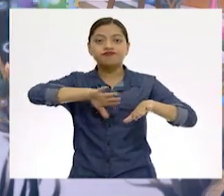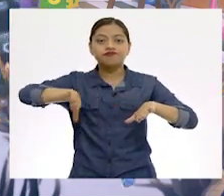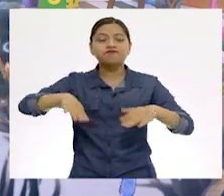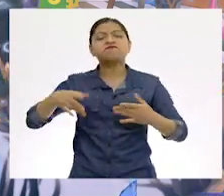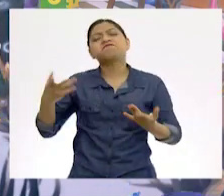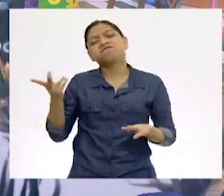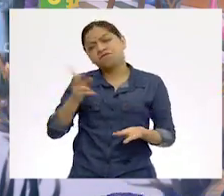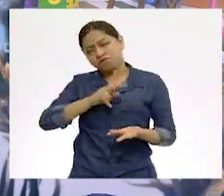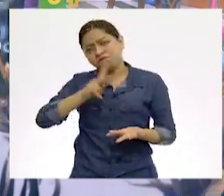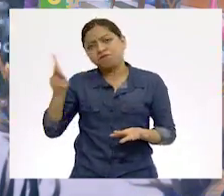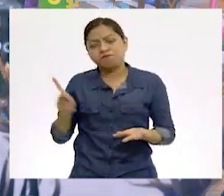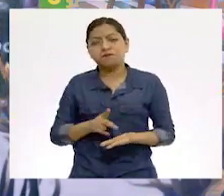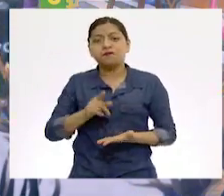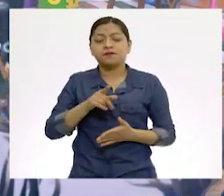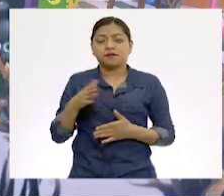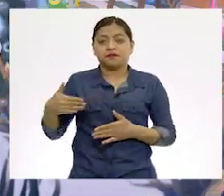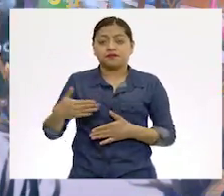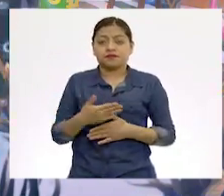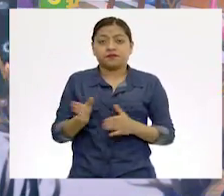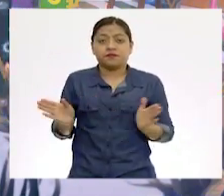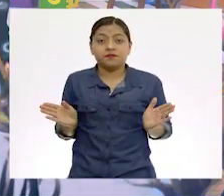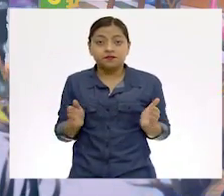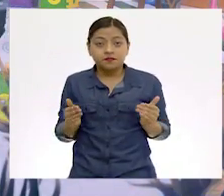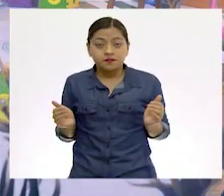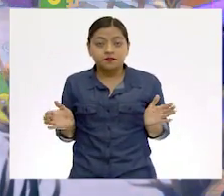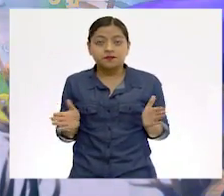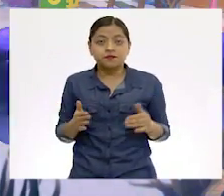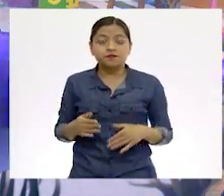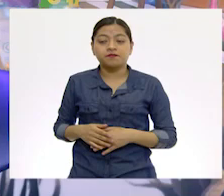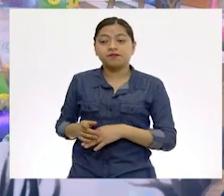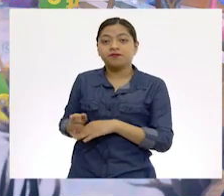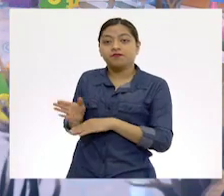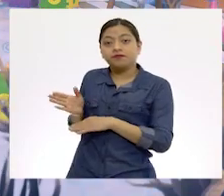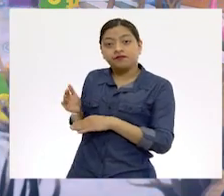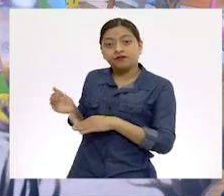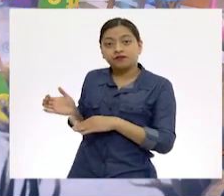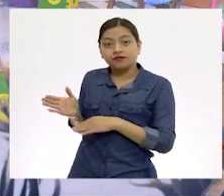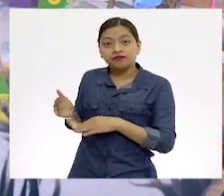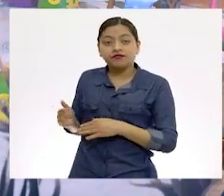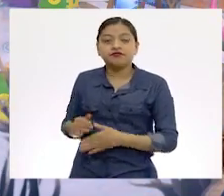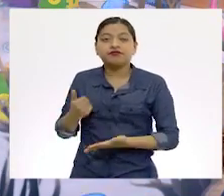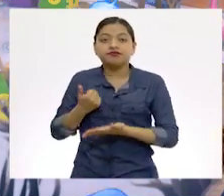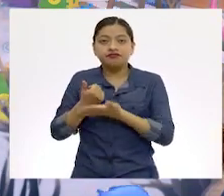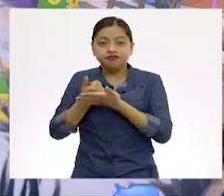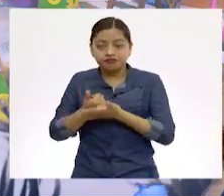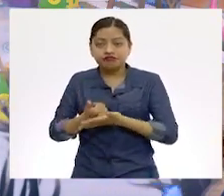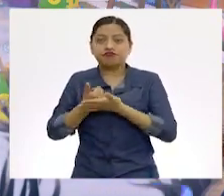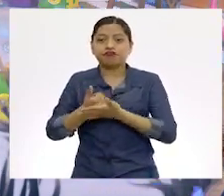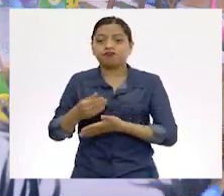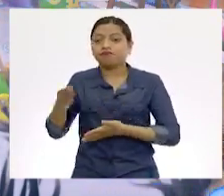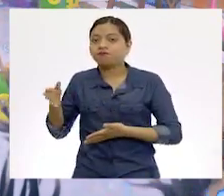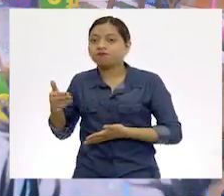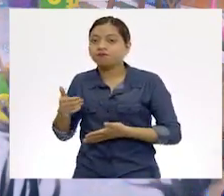movimiento similar con sus aletas y con su cola empiezan a mover para poder dirigirse a donde ellos